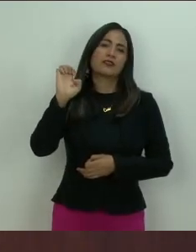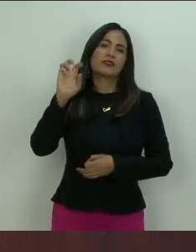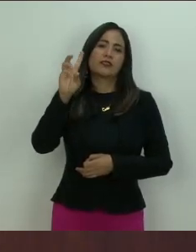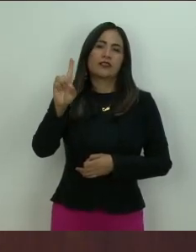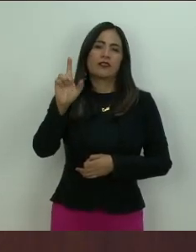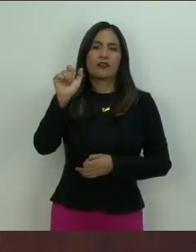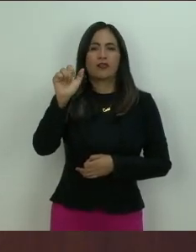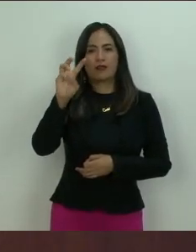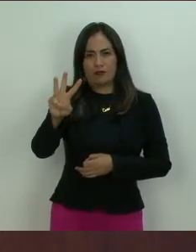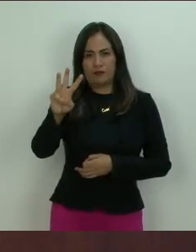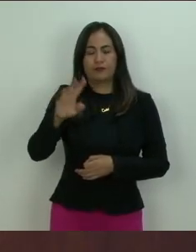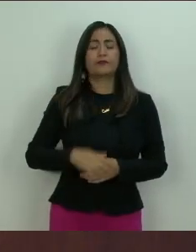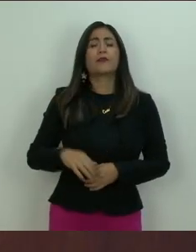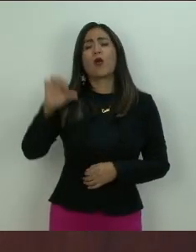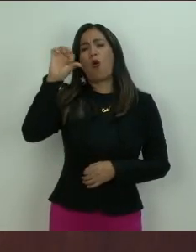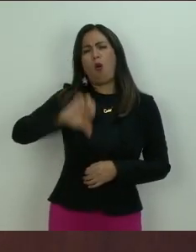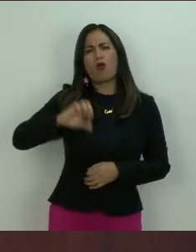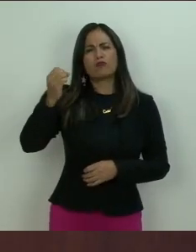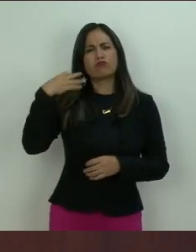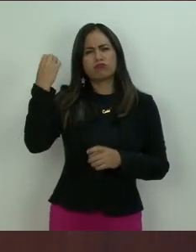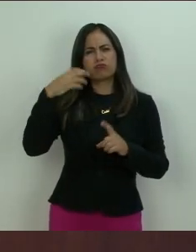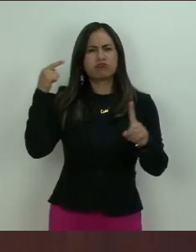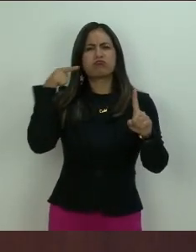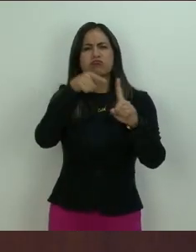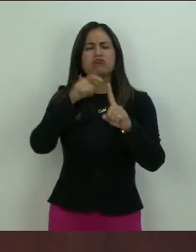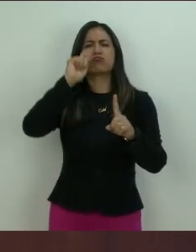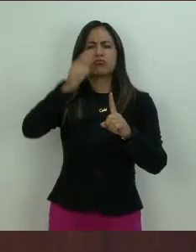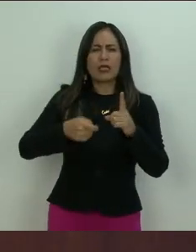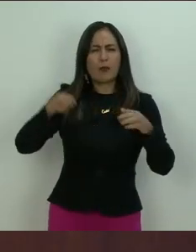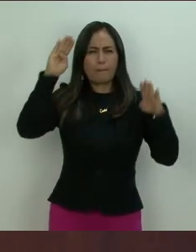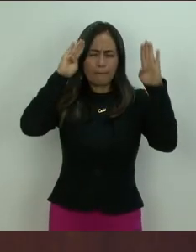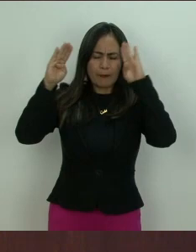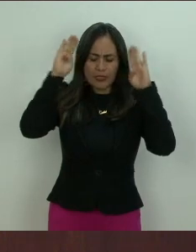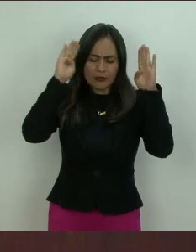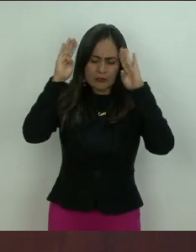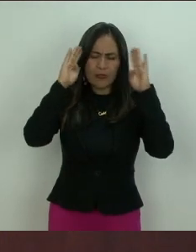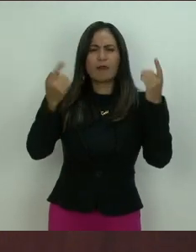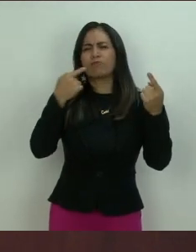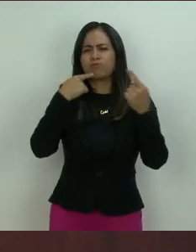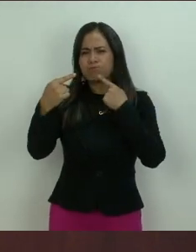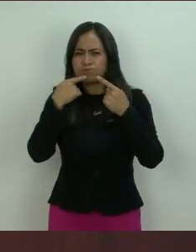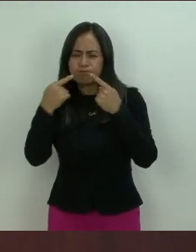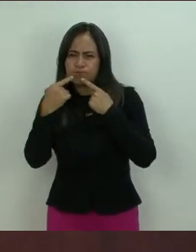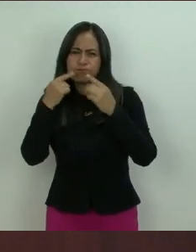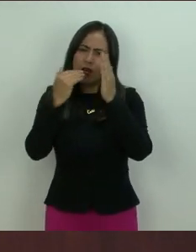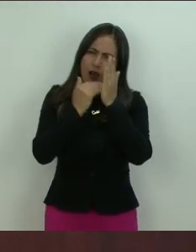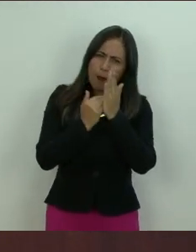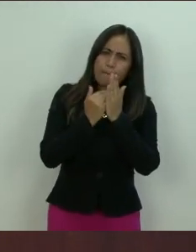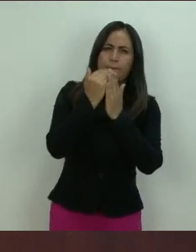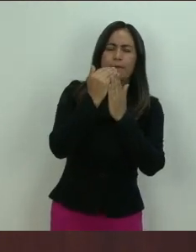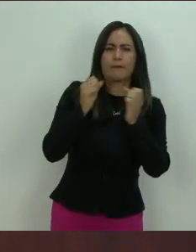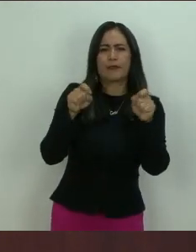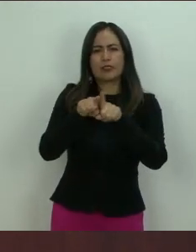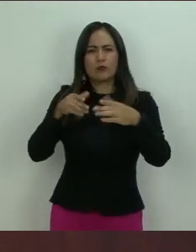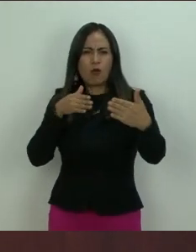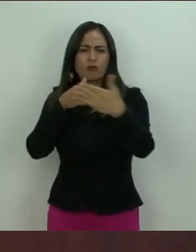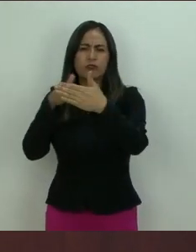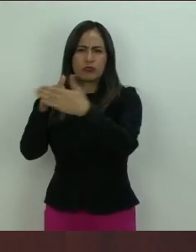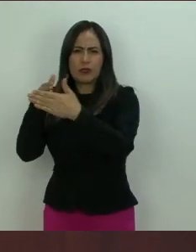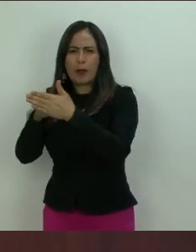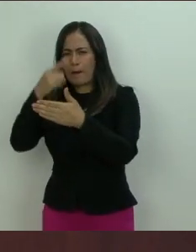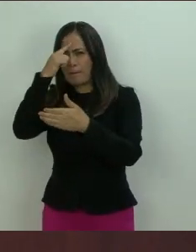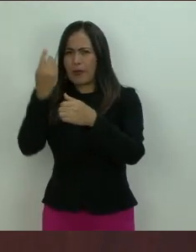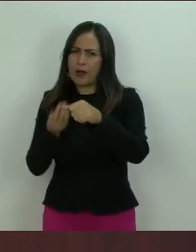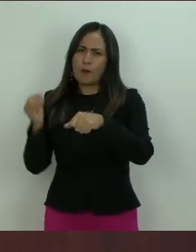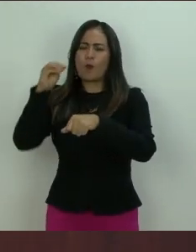evento tiene como objetivo generar un espacio de análisis y reflexión sobre los avances y retos en torno a la implementación